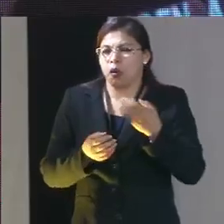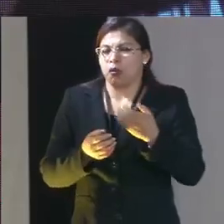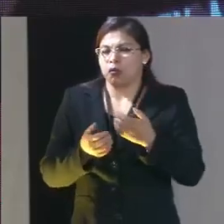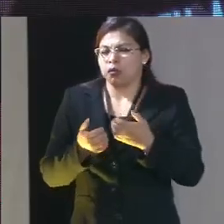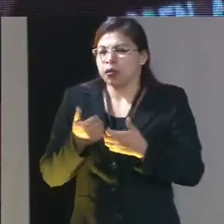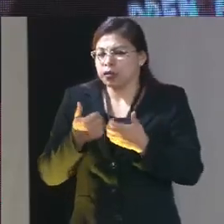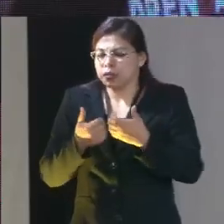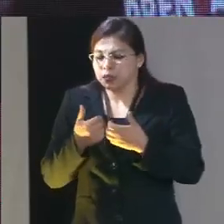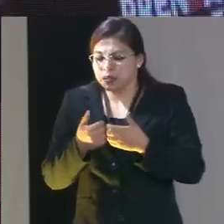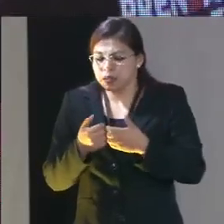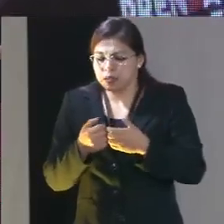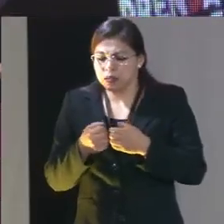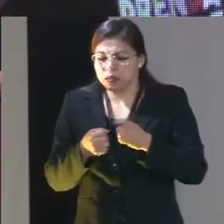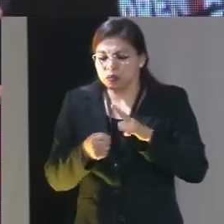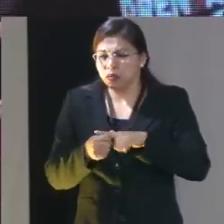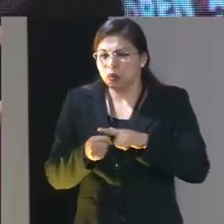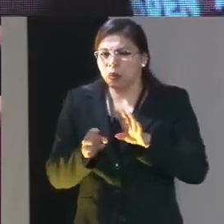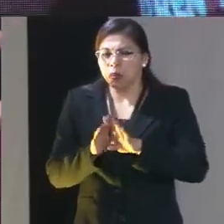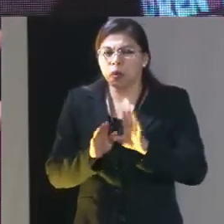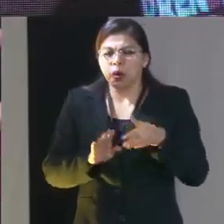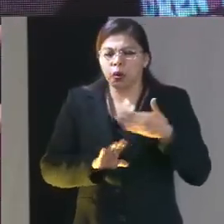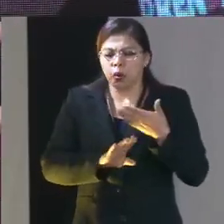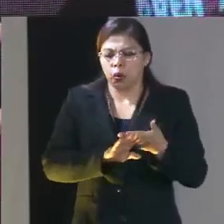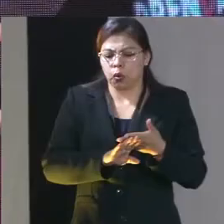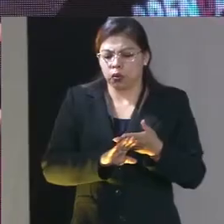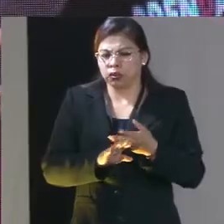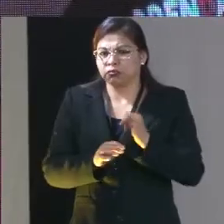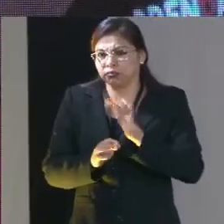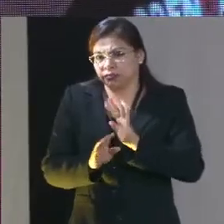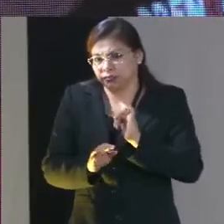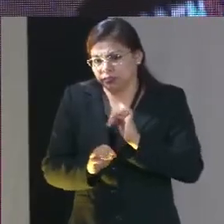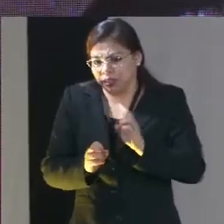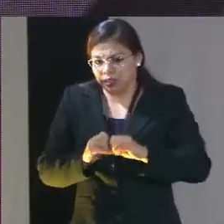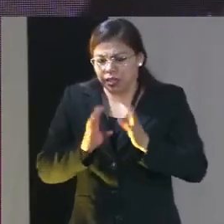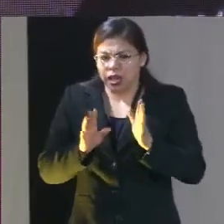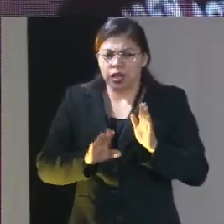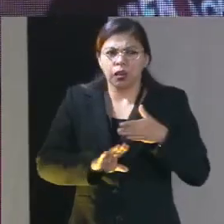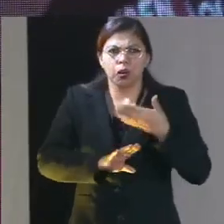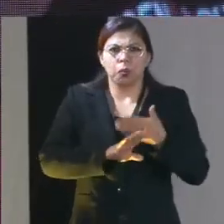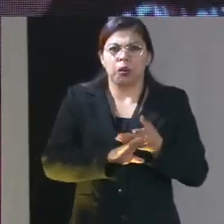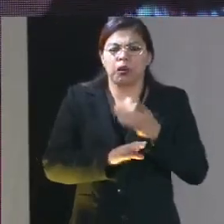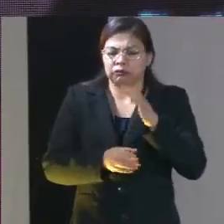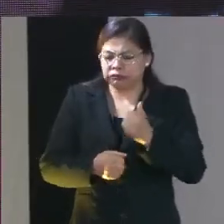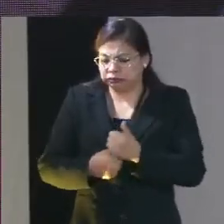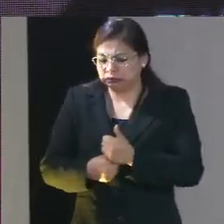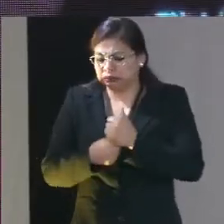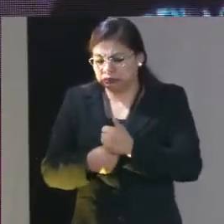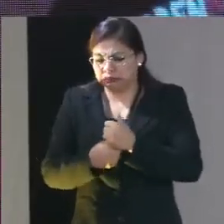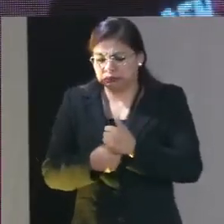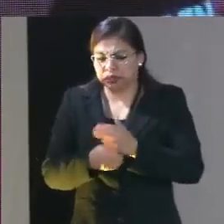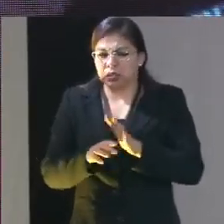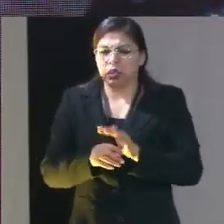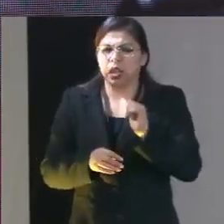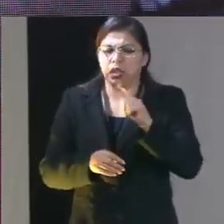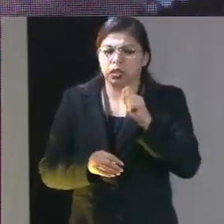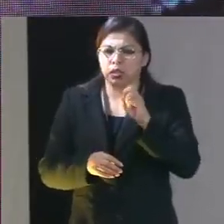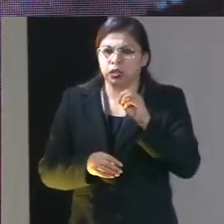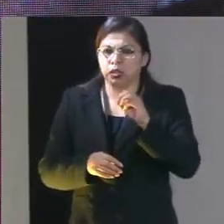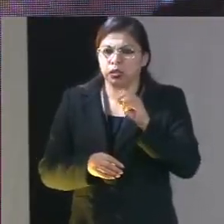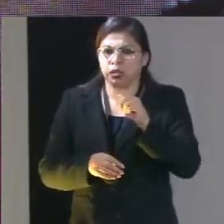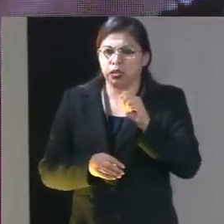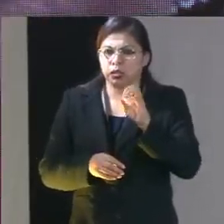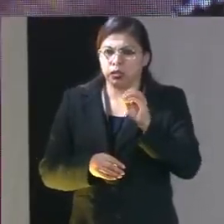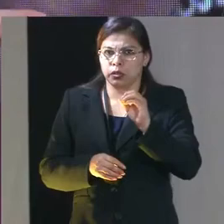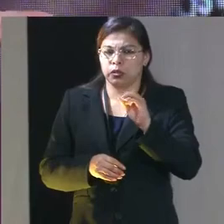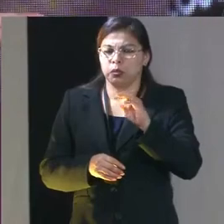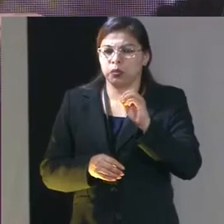la barbarie, diciendo, claro, es que se rebeló todo mundo contra la brutal opresión antropófaga